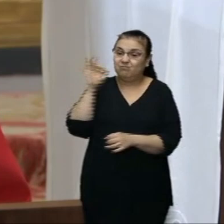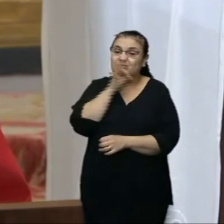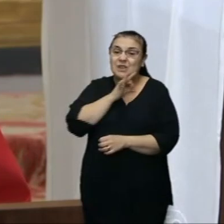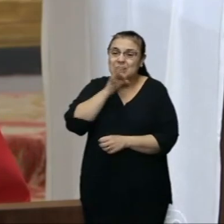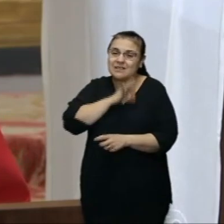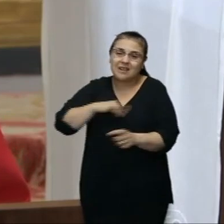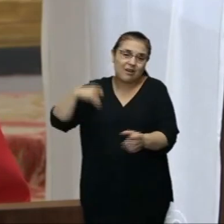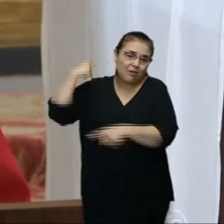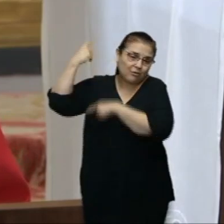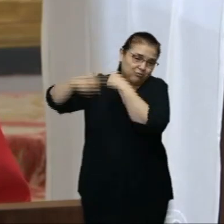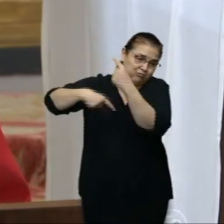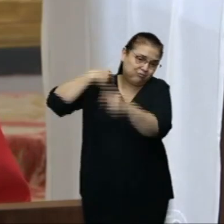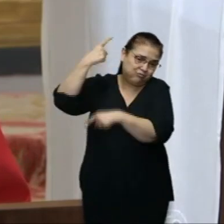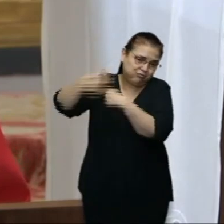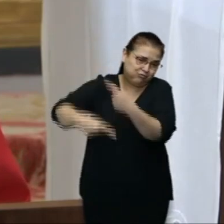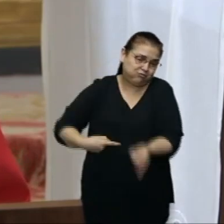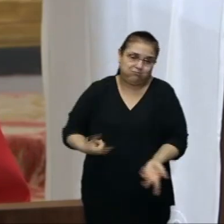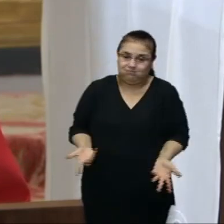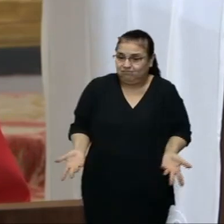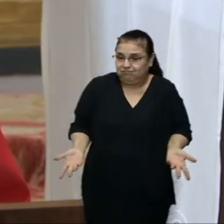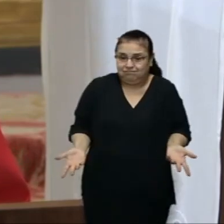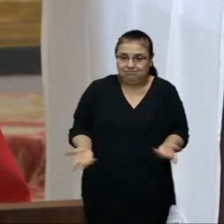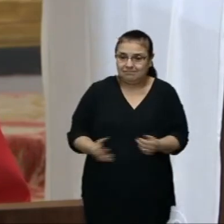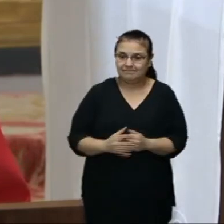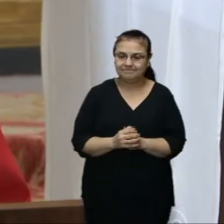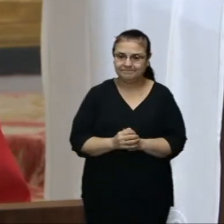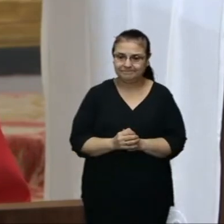la Iglesia, desde que empezó.